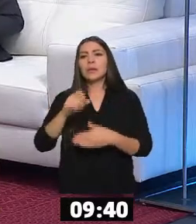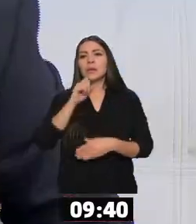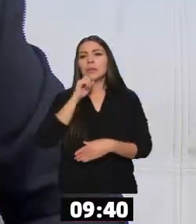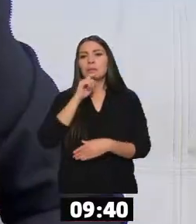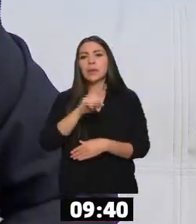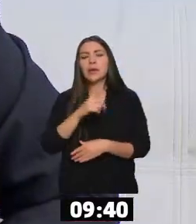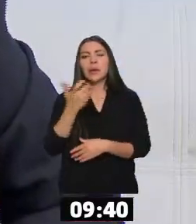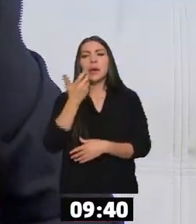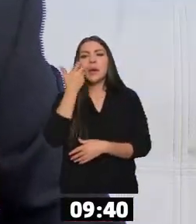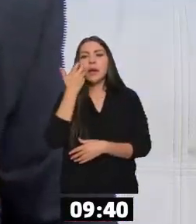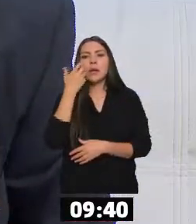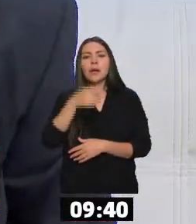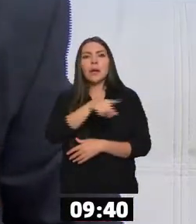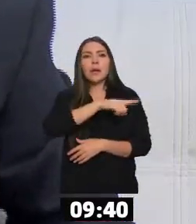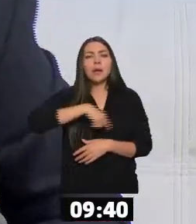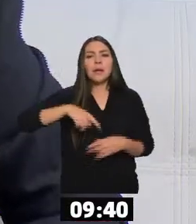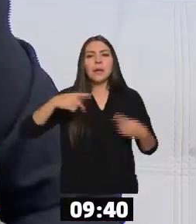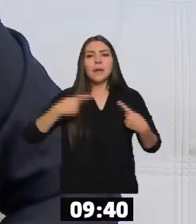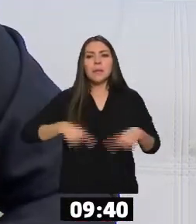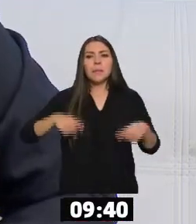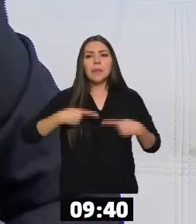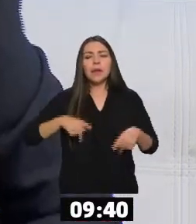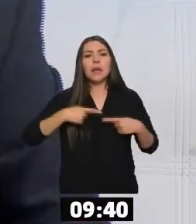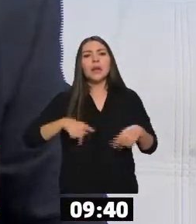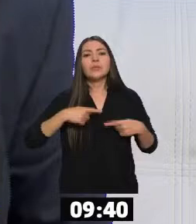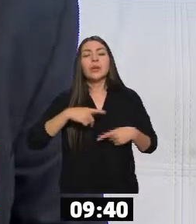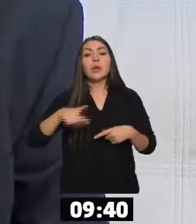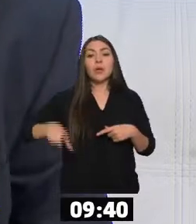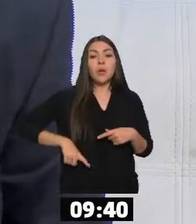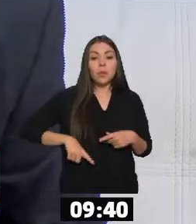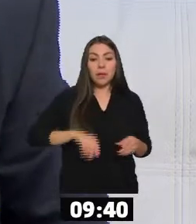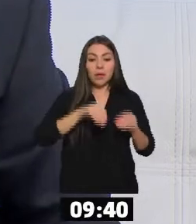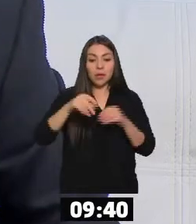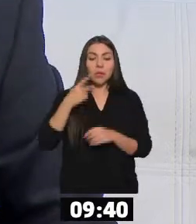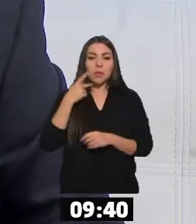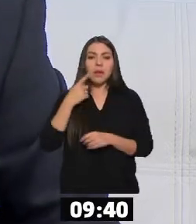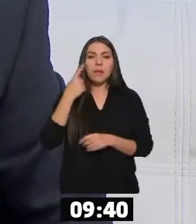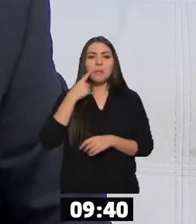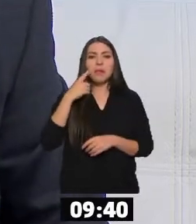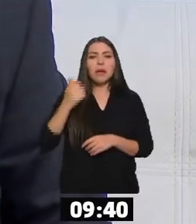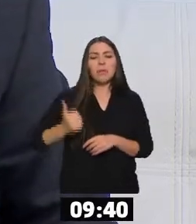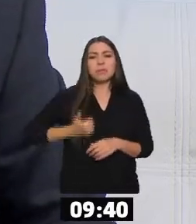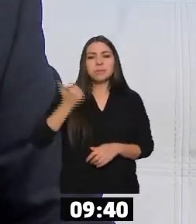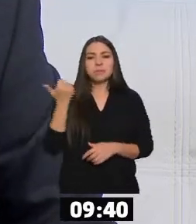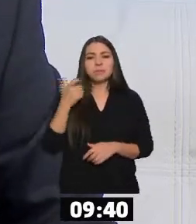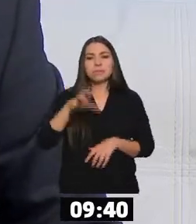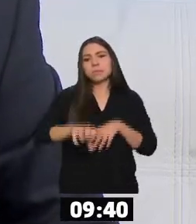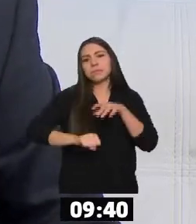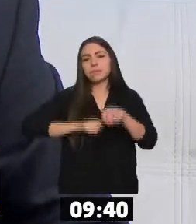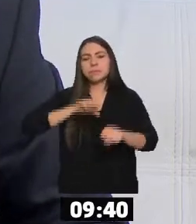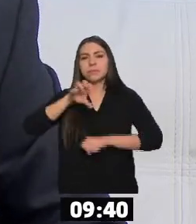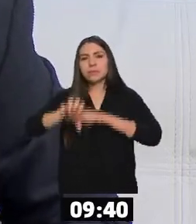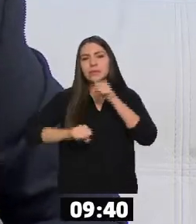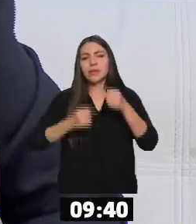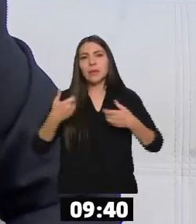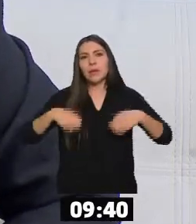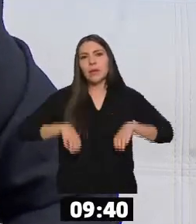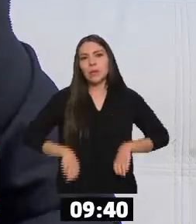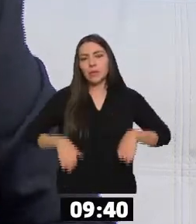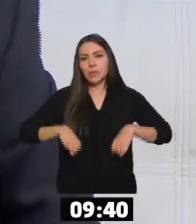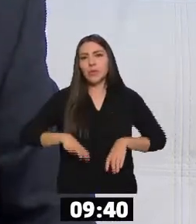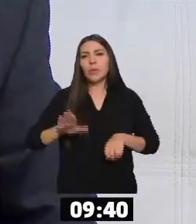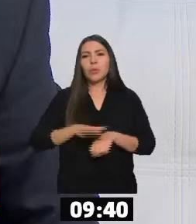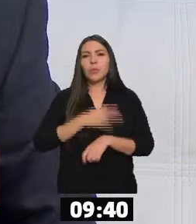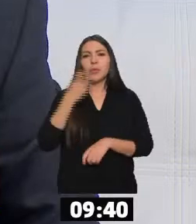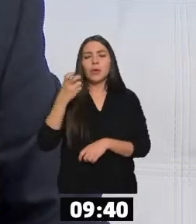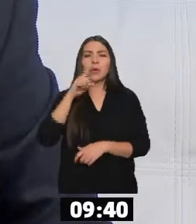el neocapitalismo, el capitalismo del saqueo. Por eso la demanda interpuesta por México en